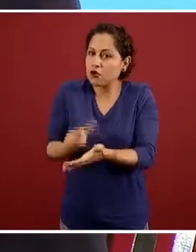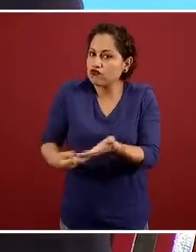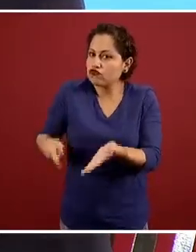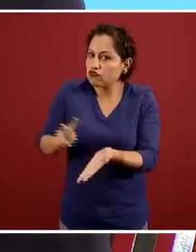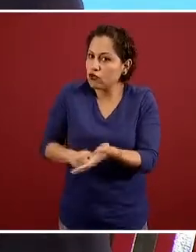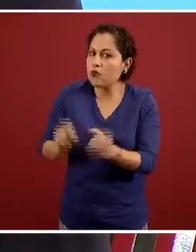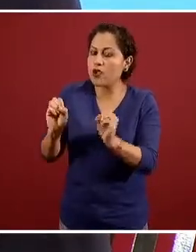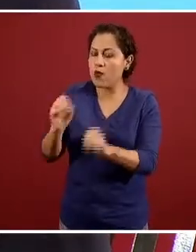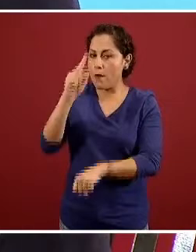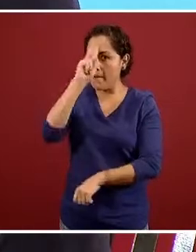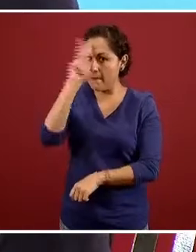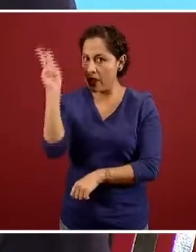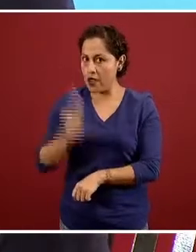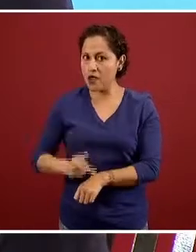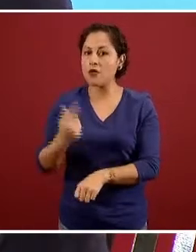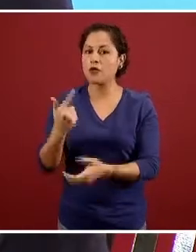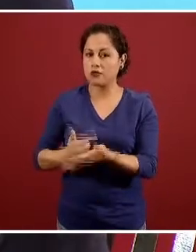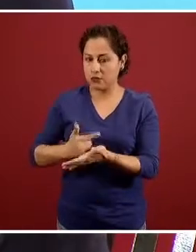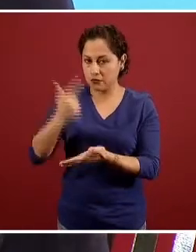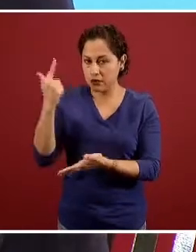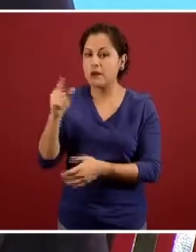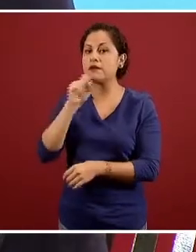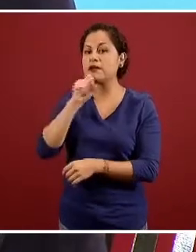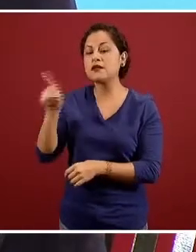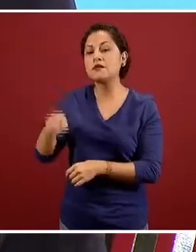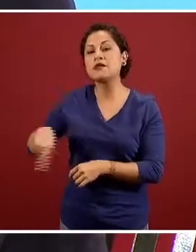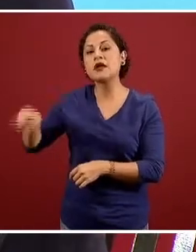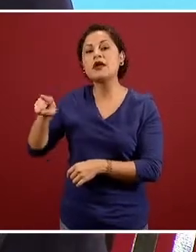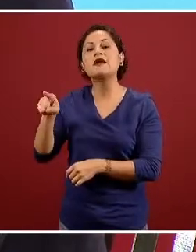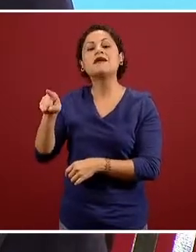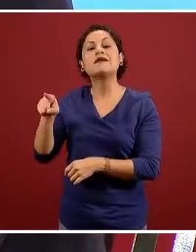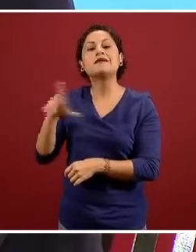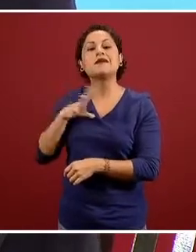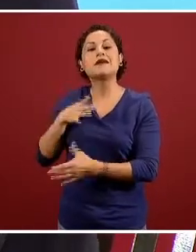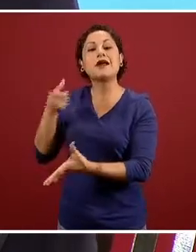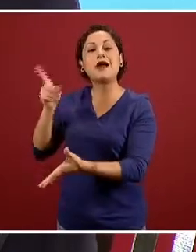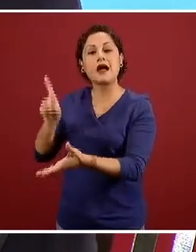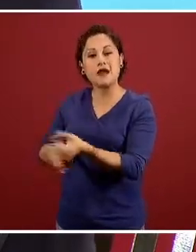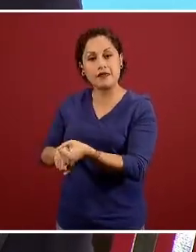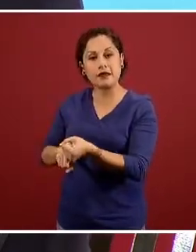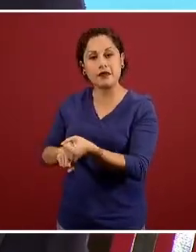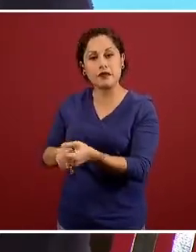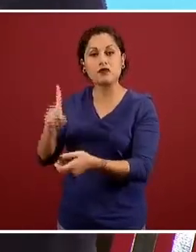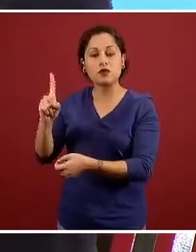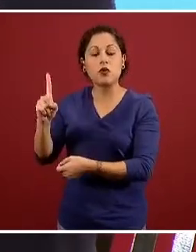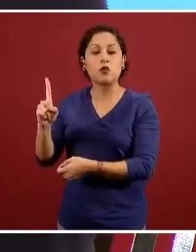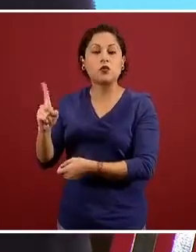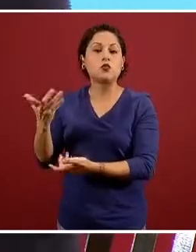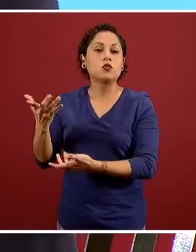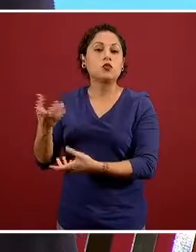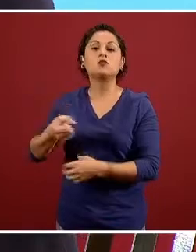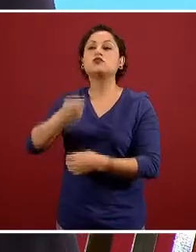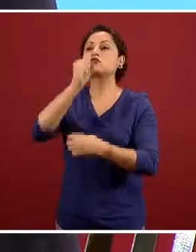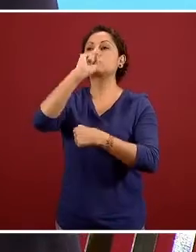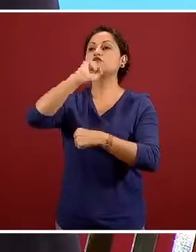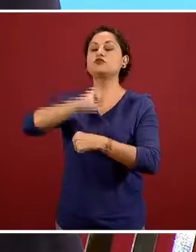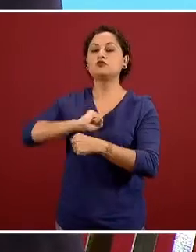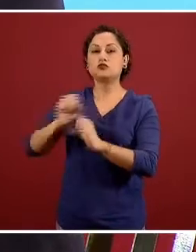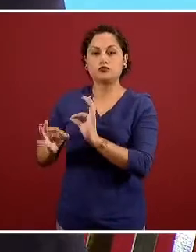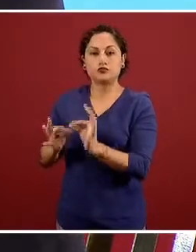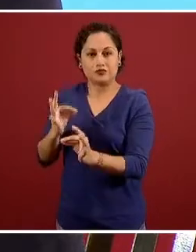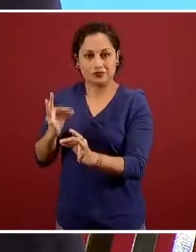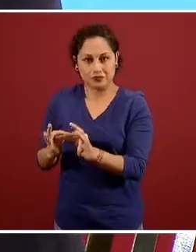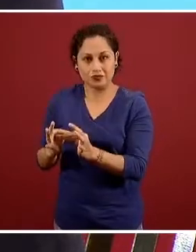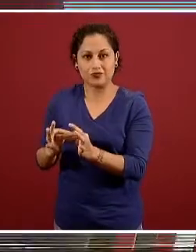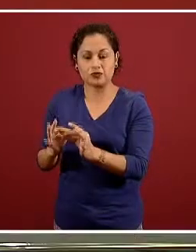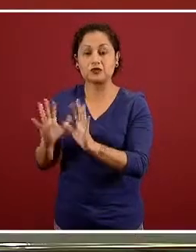otros accesorios como un videolaringoscopio que permite una intubación con mayor precisión y sin exponer al